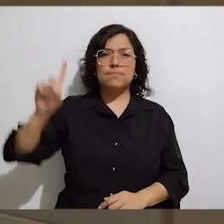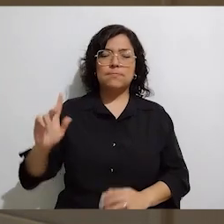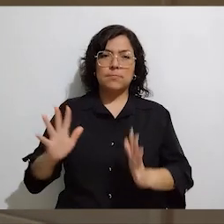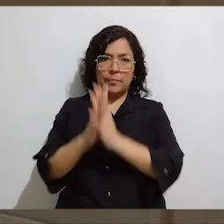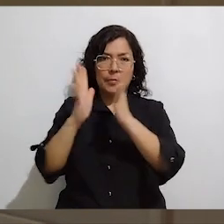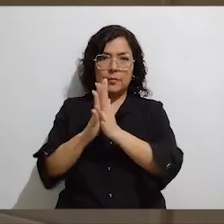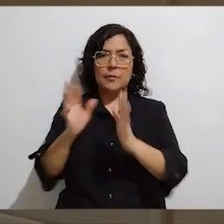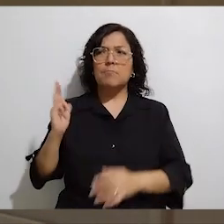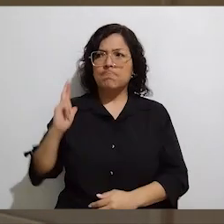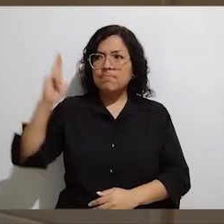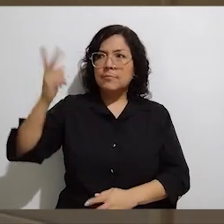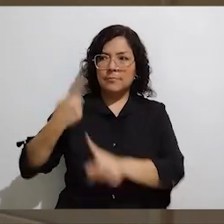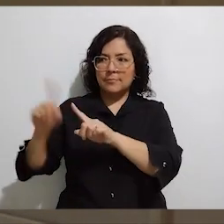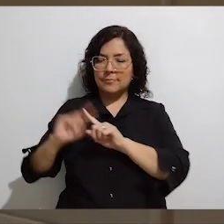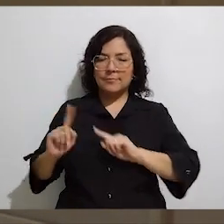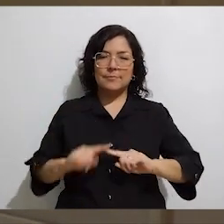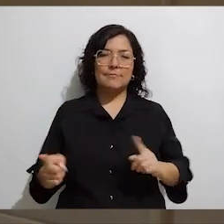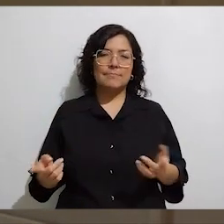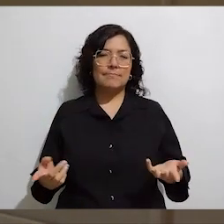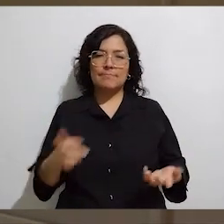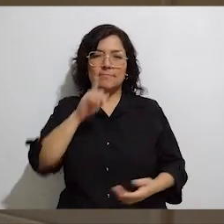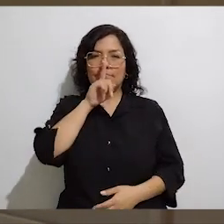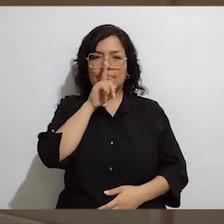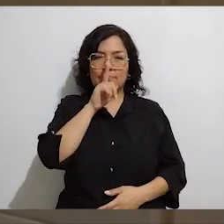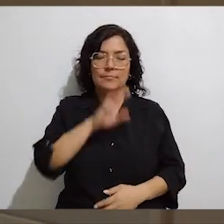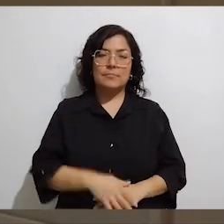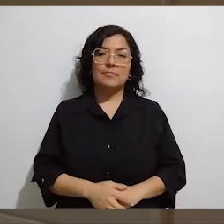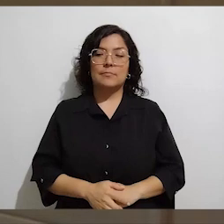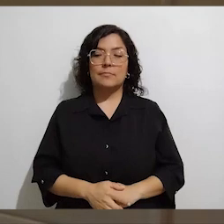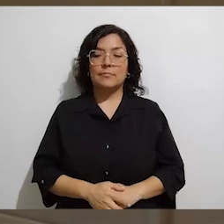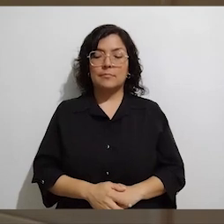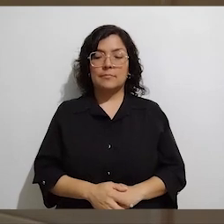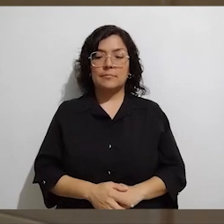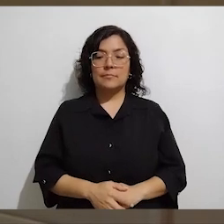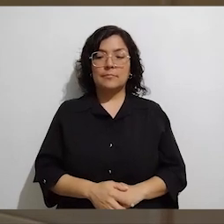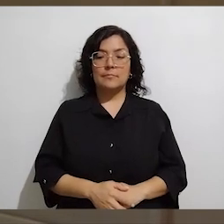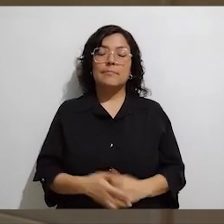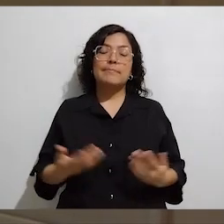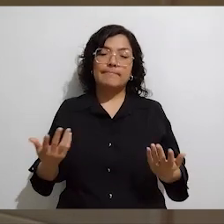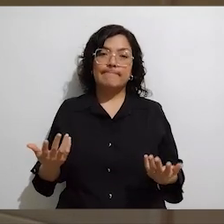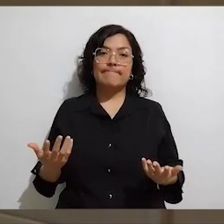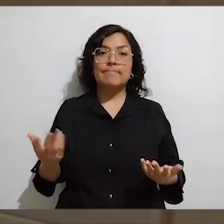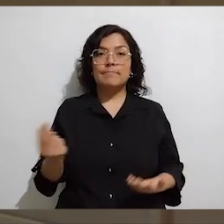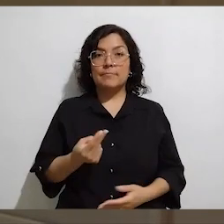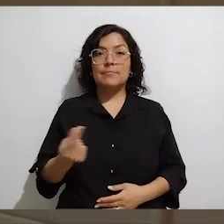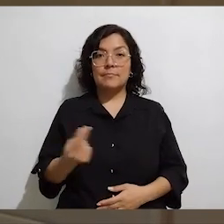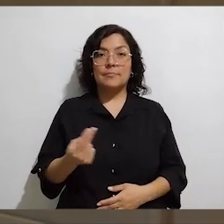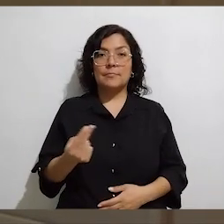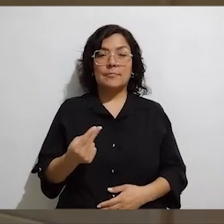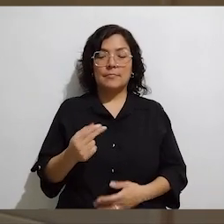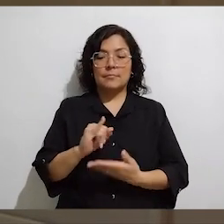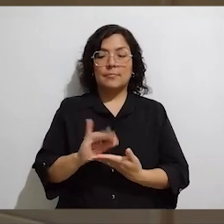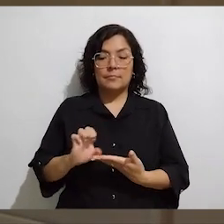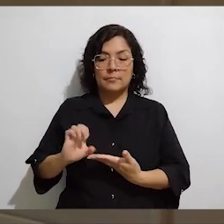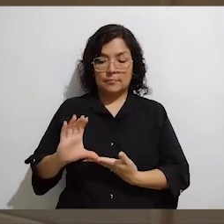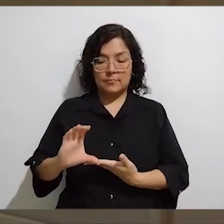un ciudadano que le guste participar de los asuntos comunitarios. Esta es una construcción que desde el Instituto Electoral